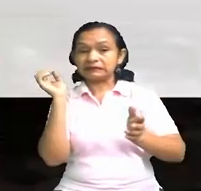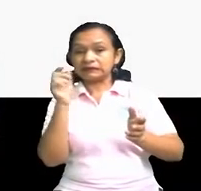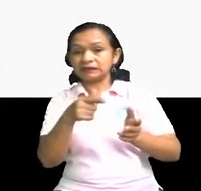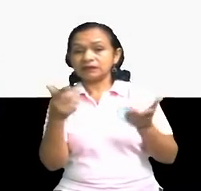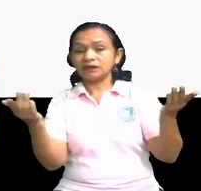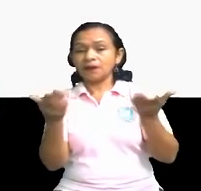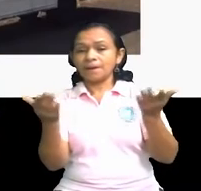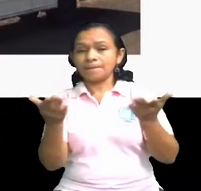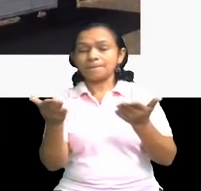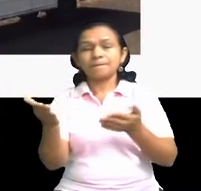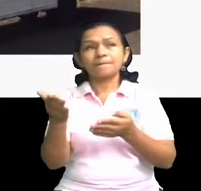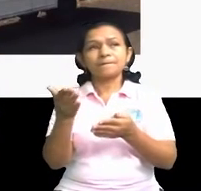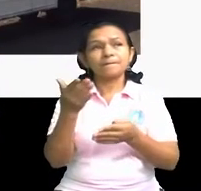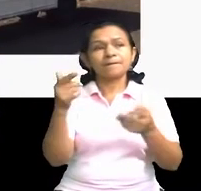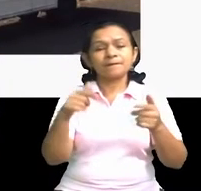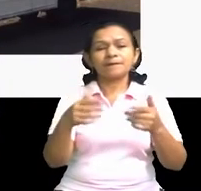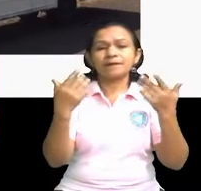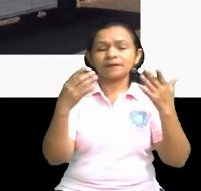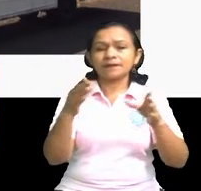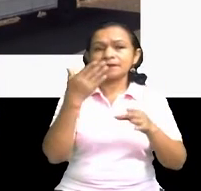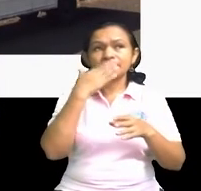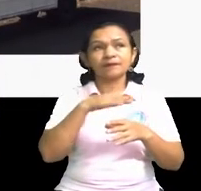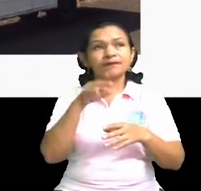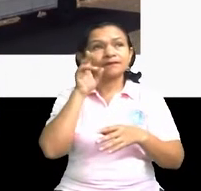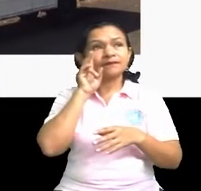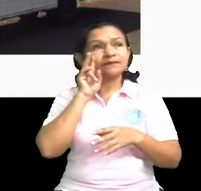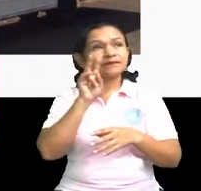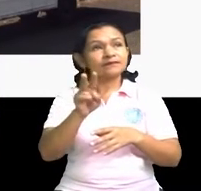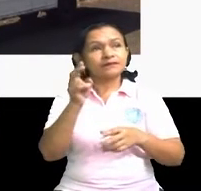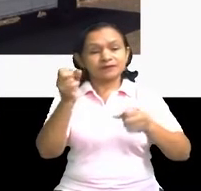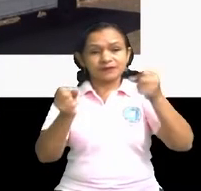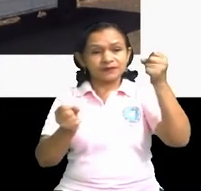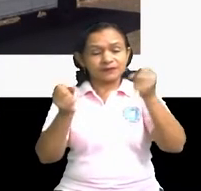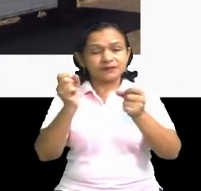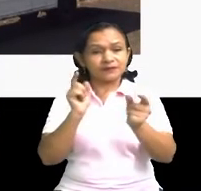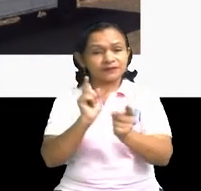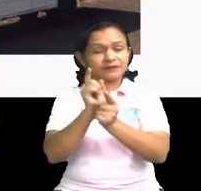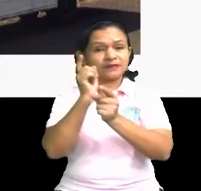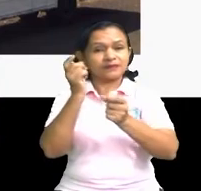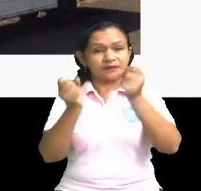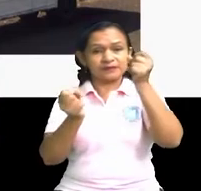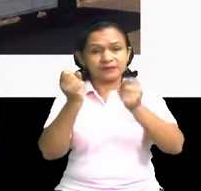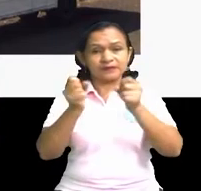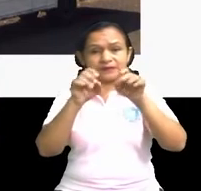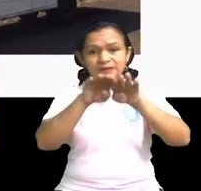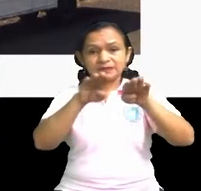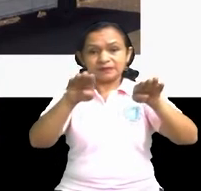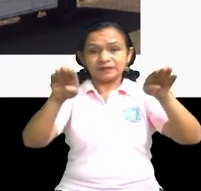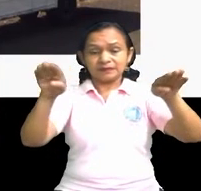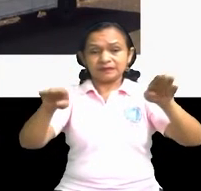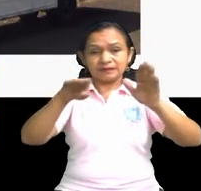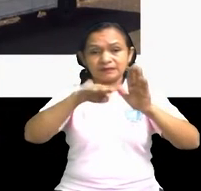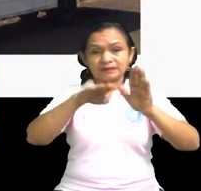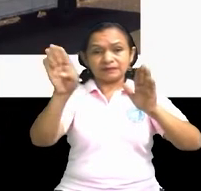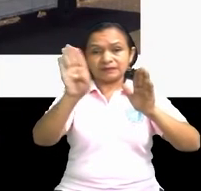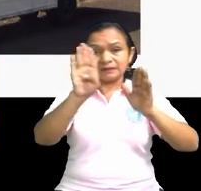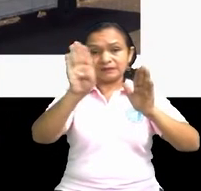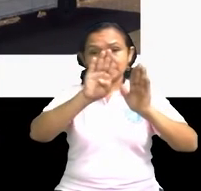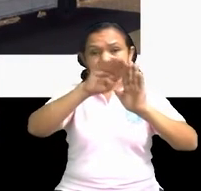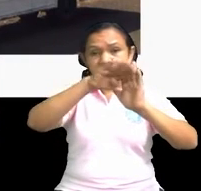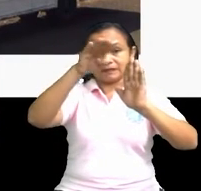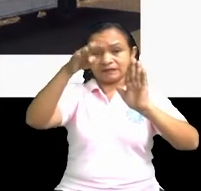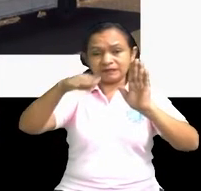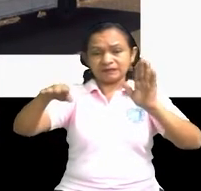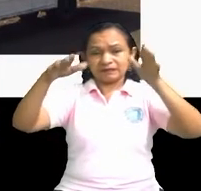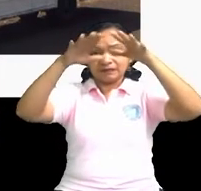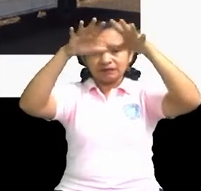diciendo que cómo están las cosas. Bueno, ahí está la flota vehicular que encontramos, miren. La camioneta blanca que tiene